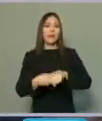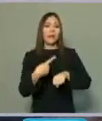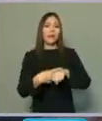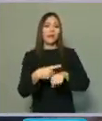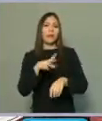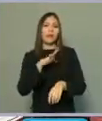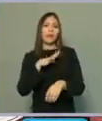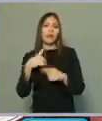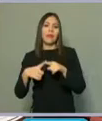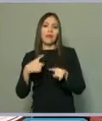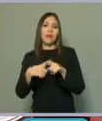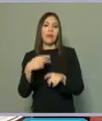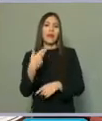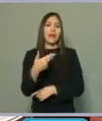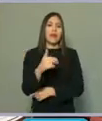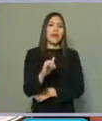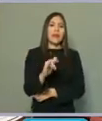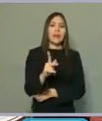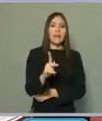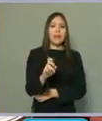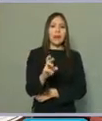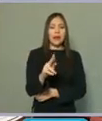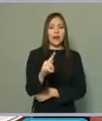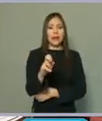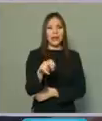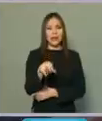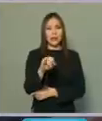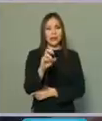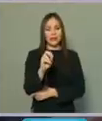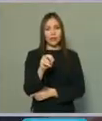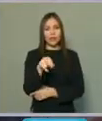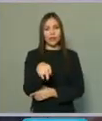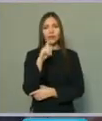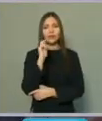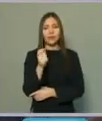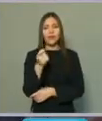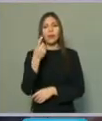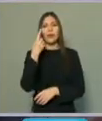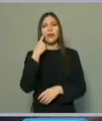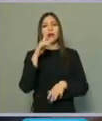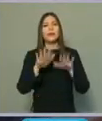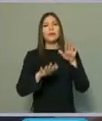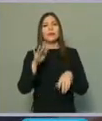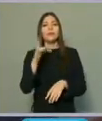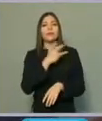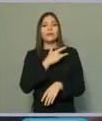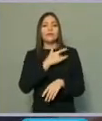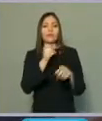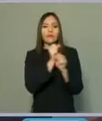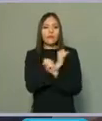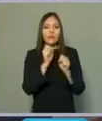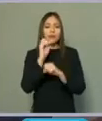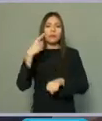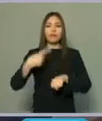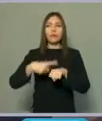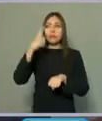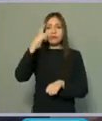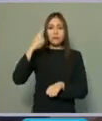hay otros factores de riesgo que contribuyen al infarto al miocardio, angina de pecho, enfermedad vascular